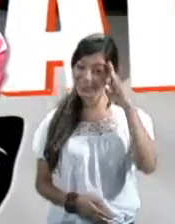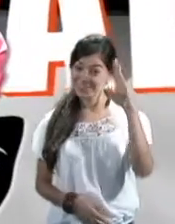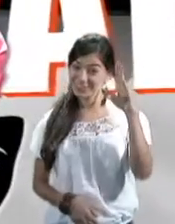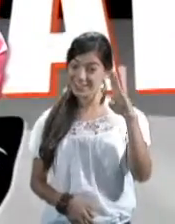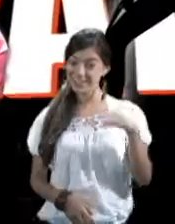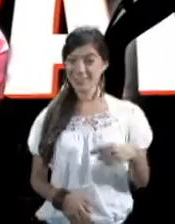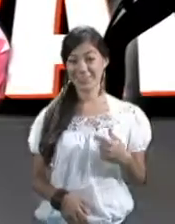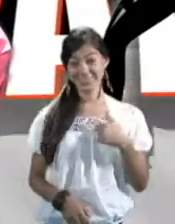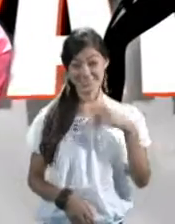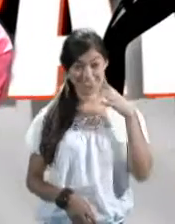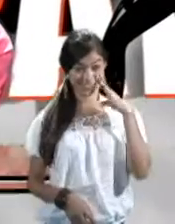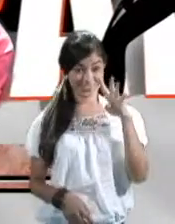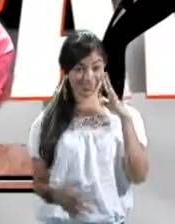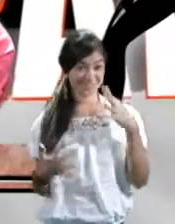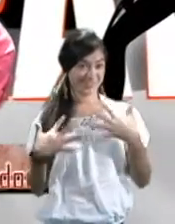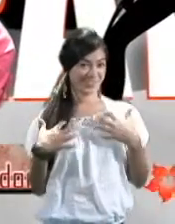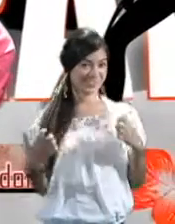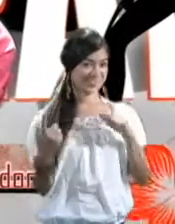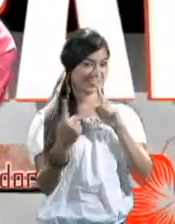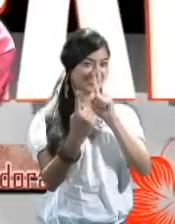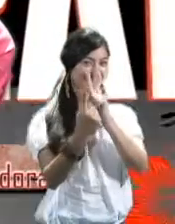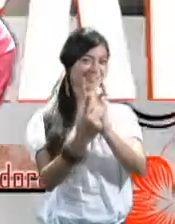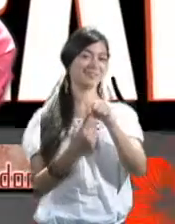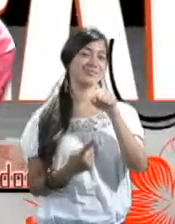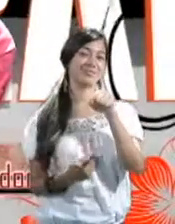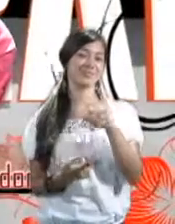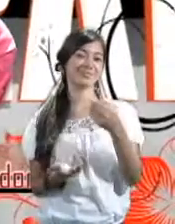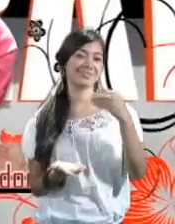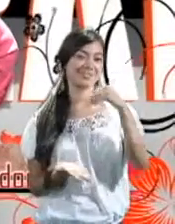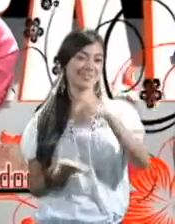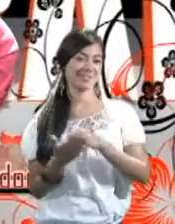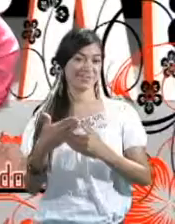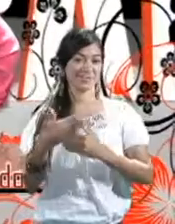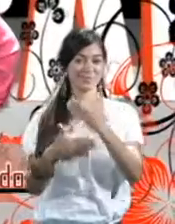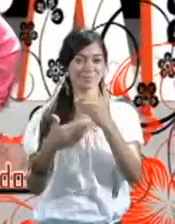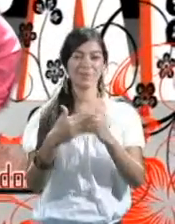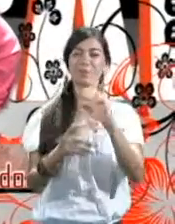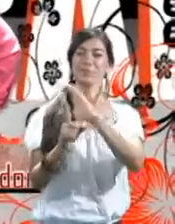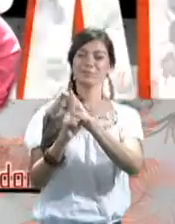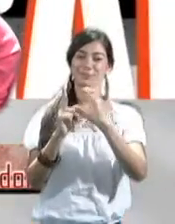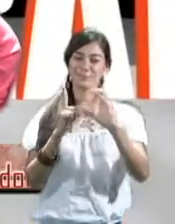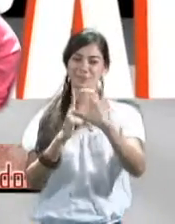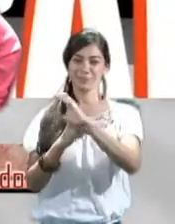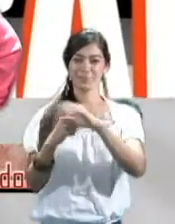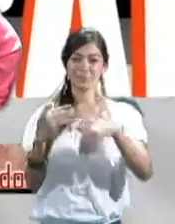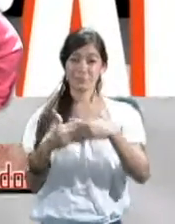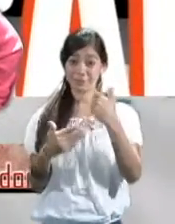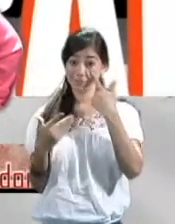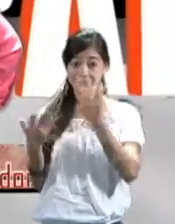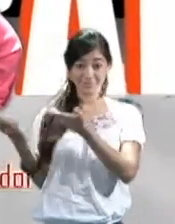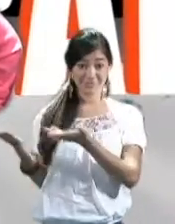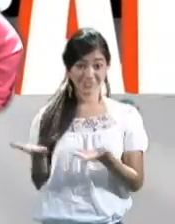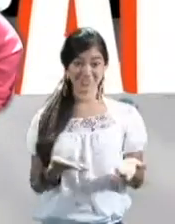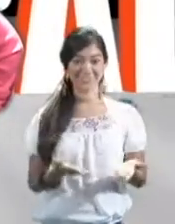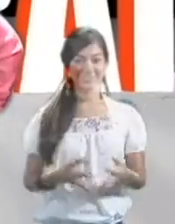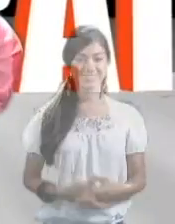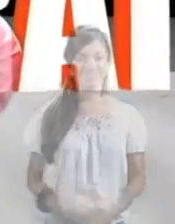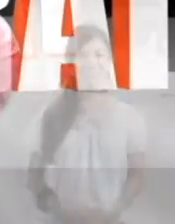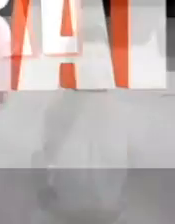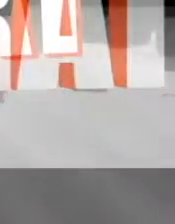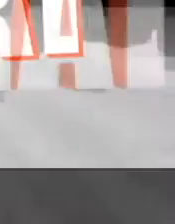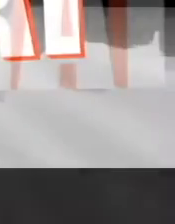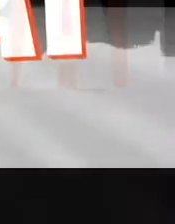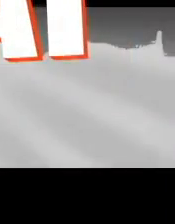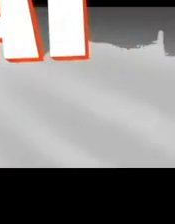Hola, soy Manuela García y estoy feliz de estar con ustedes nuevamente para traerles lo mejor de la moda, la cultura y el entretenimiento. Bienvenidos a Entérate.